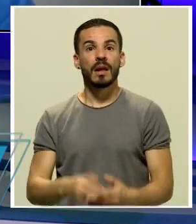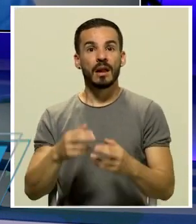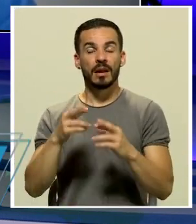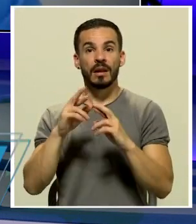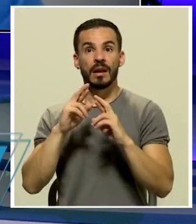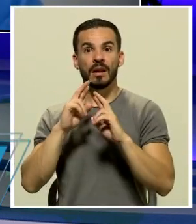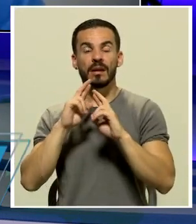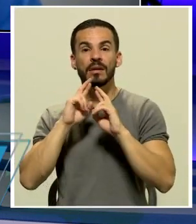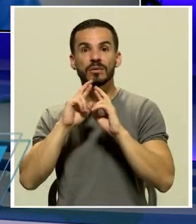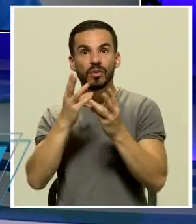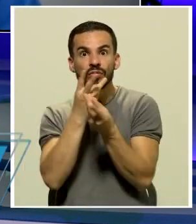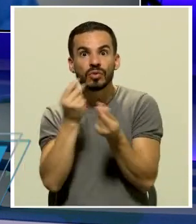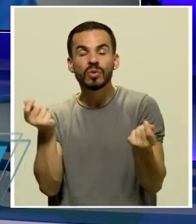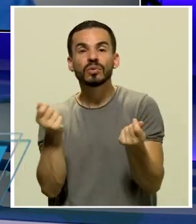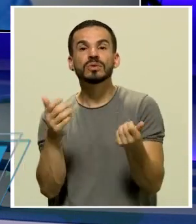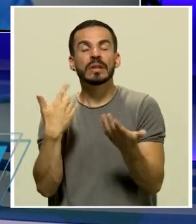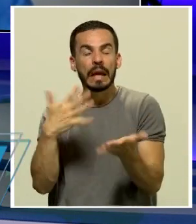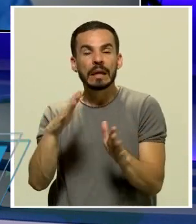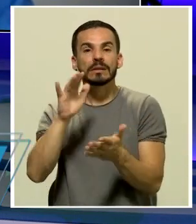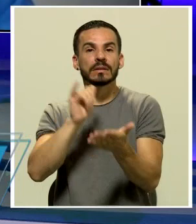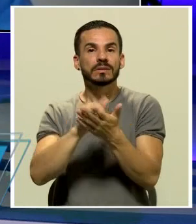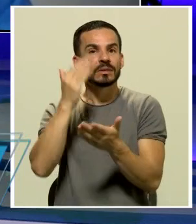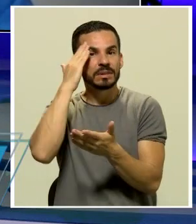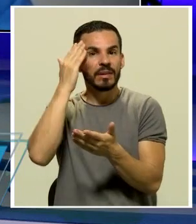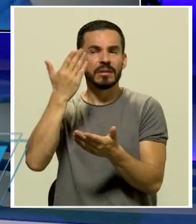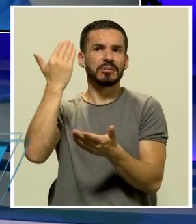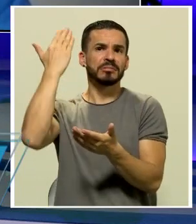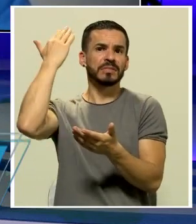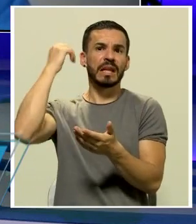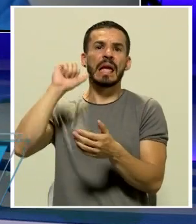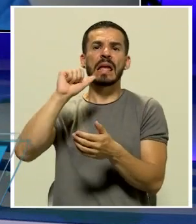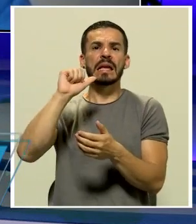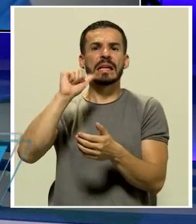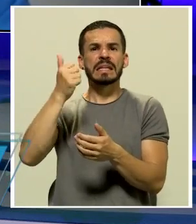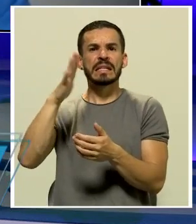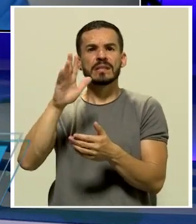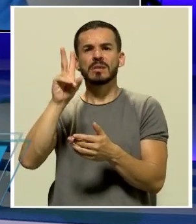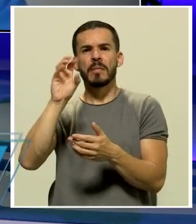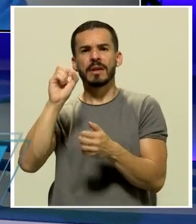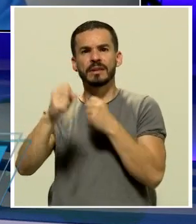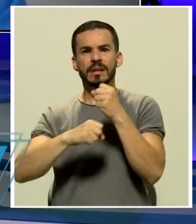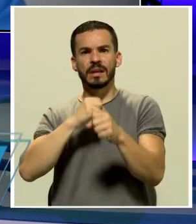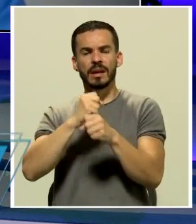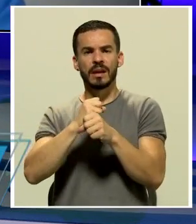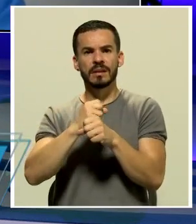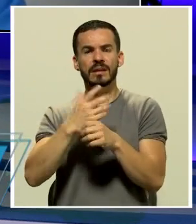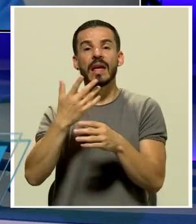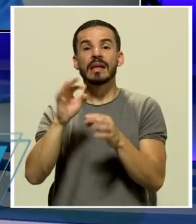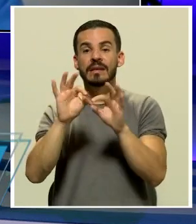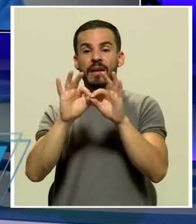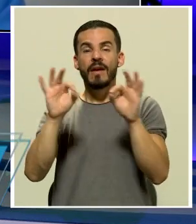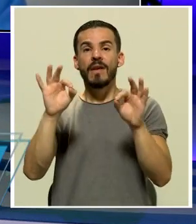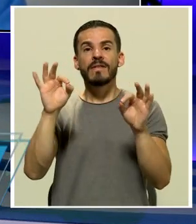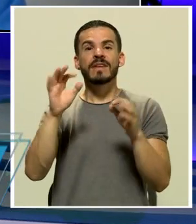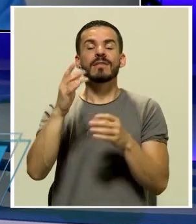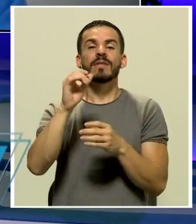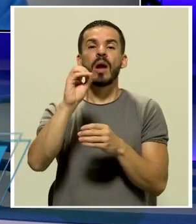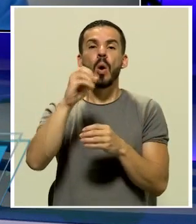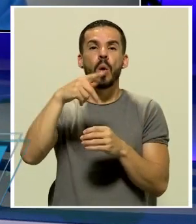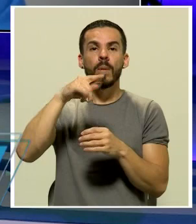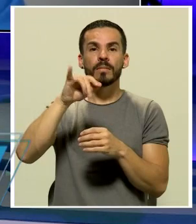solución es, y eso lo hemos sabido desde hace por lo menos 15 o 20 años, es fibra óptica. Fibra óptica en los